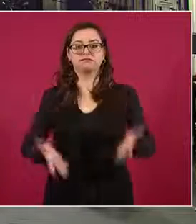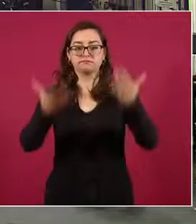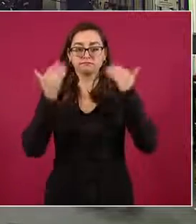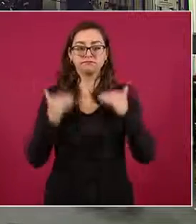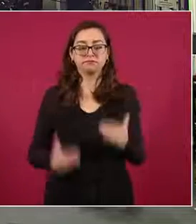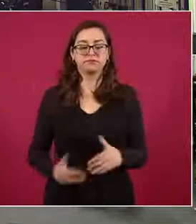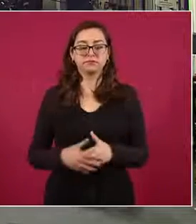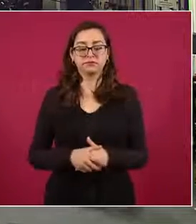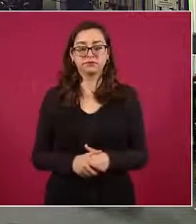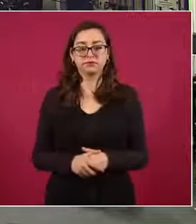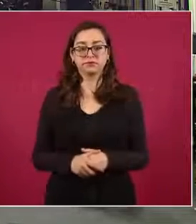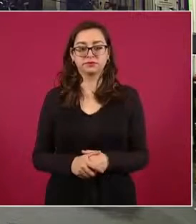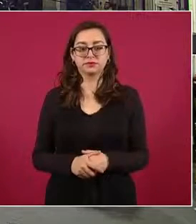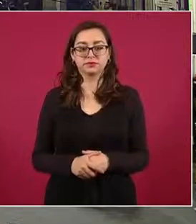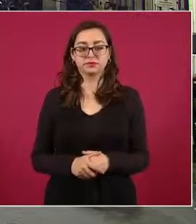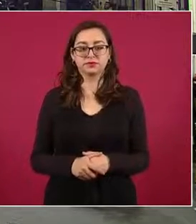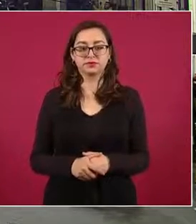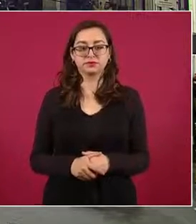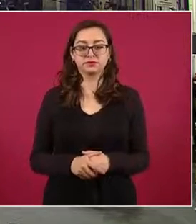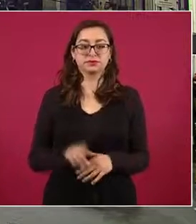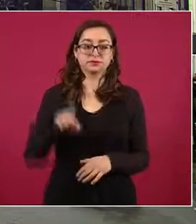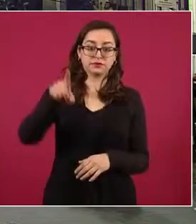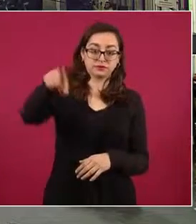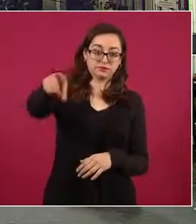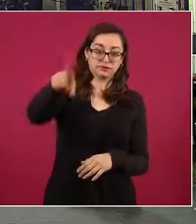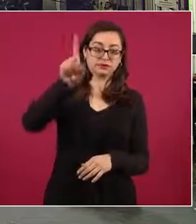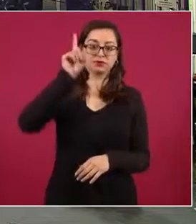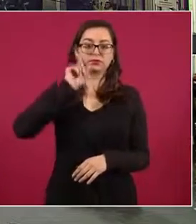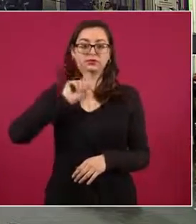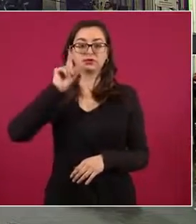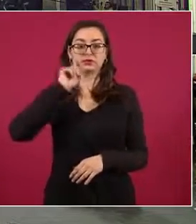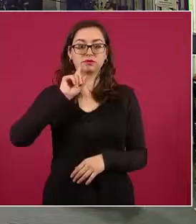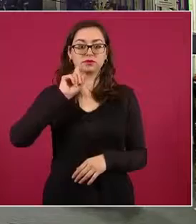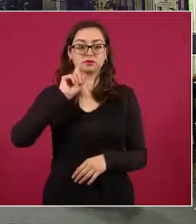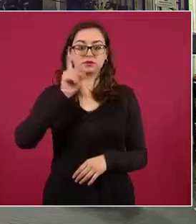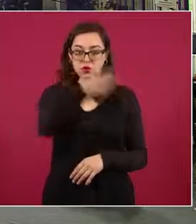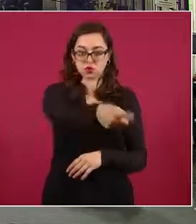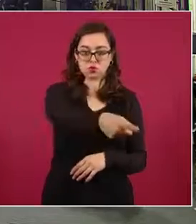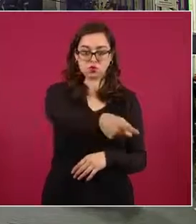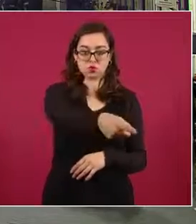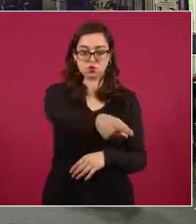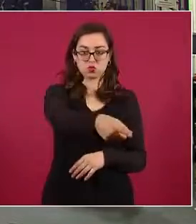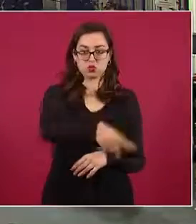adelante. Allá atrás la compañera. Ah, tú.